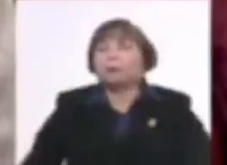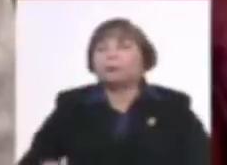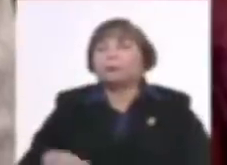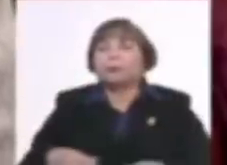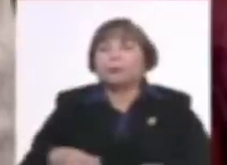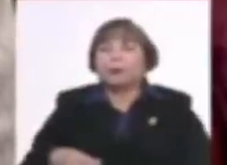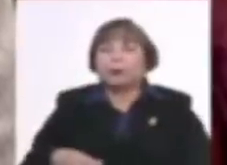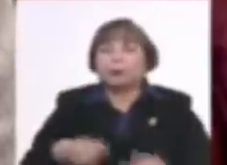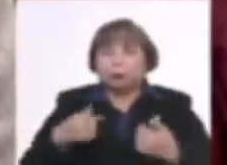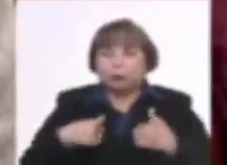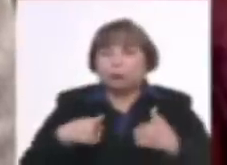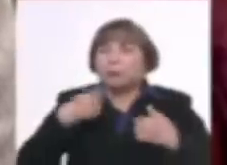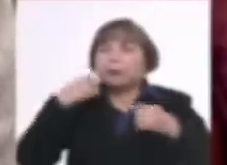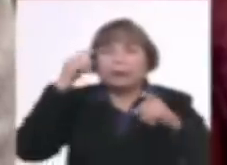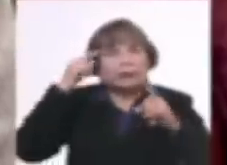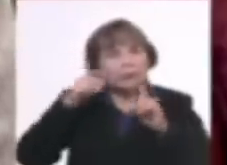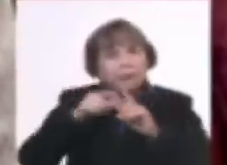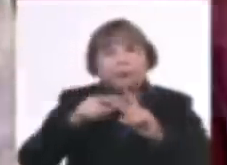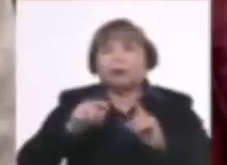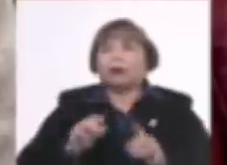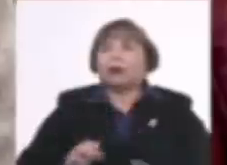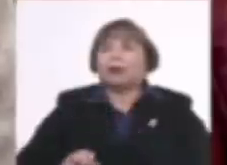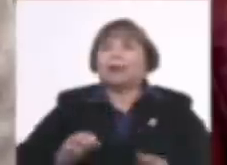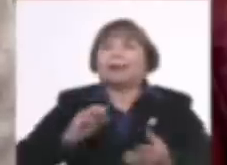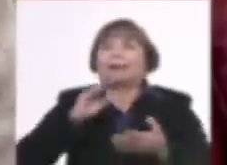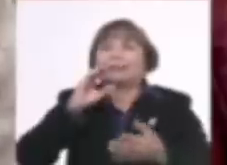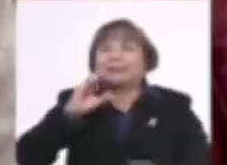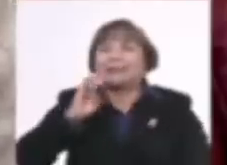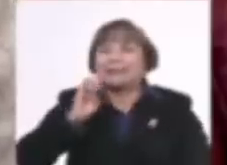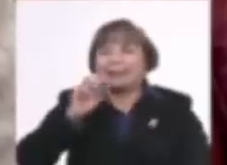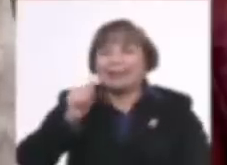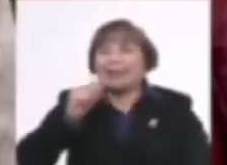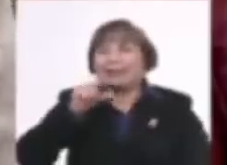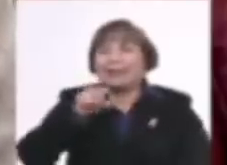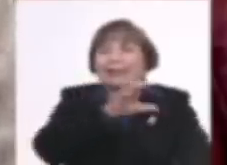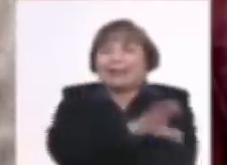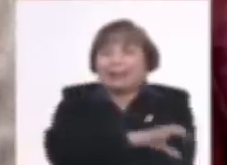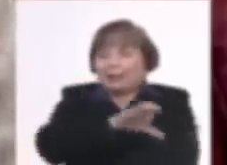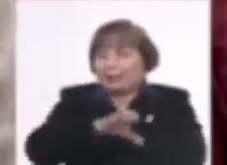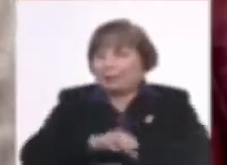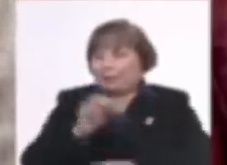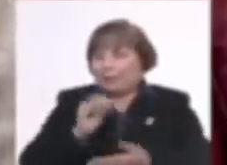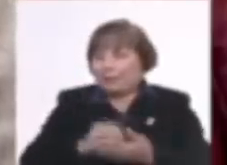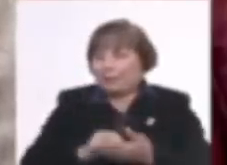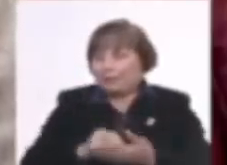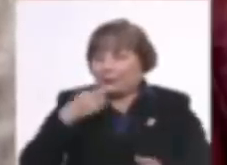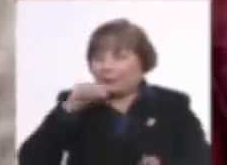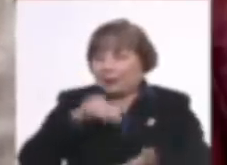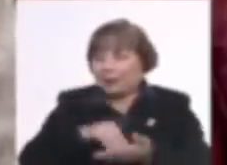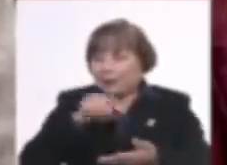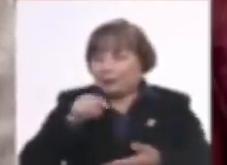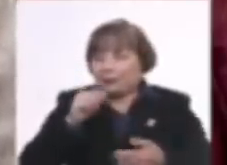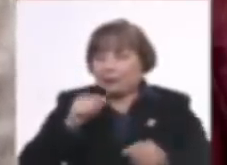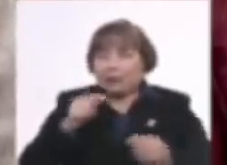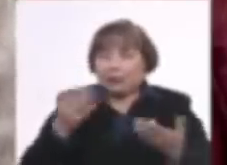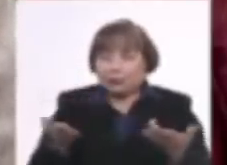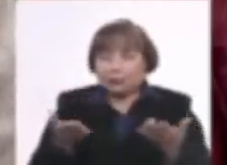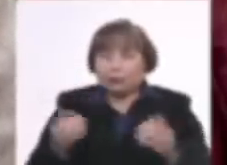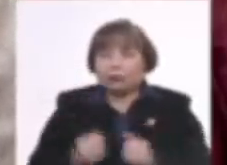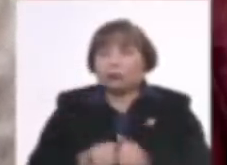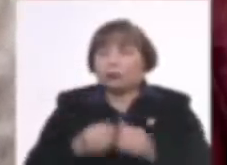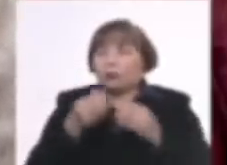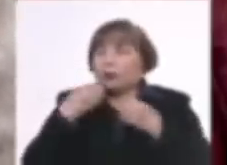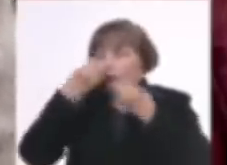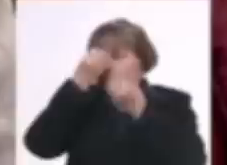difundiendo. Yo me refiero al CA de Cajamarca, ya lo repetí. Ahí es donde